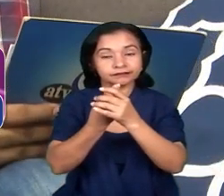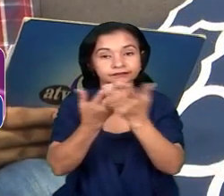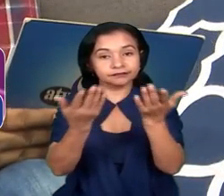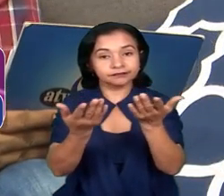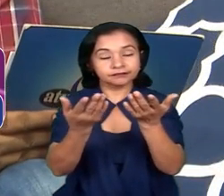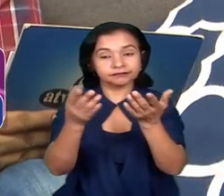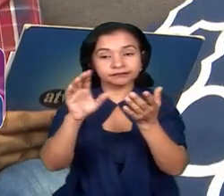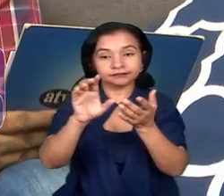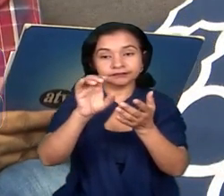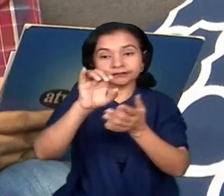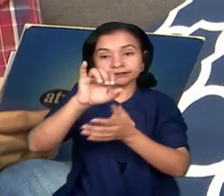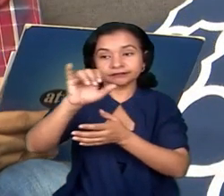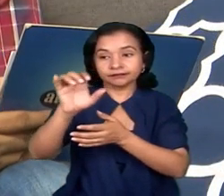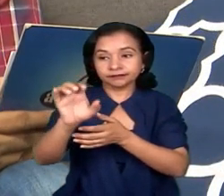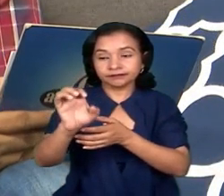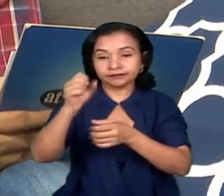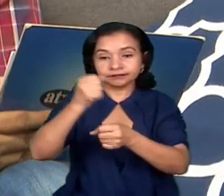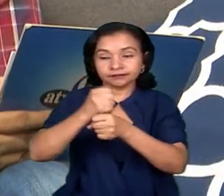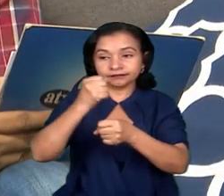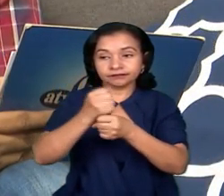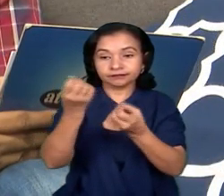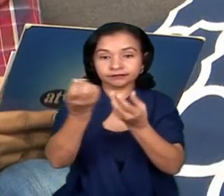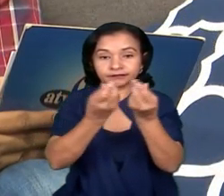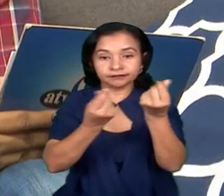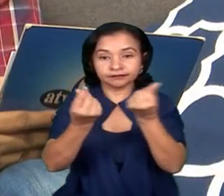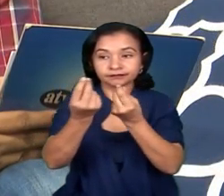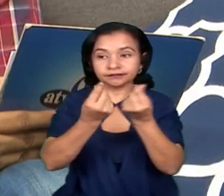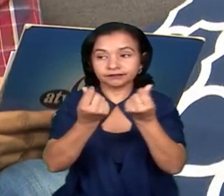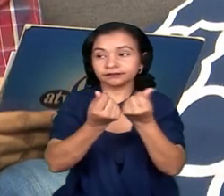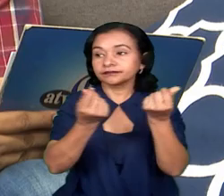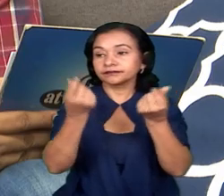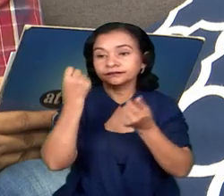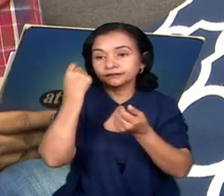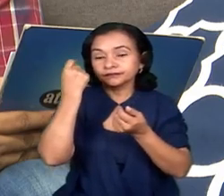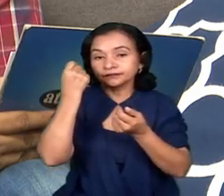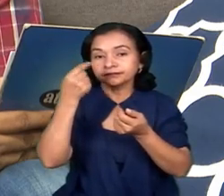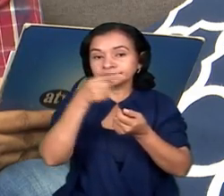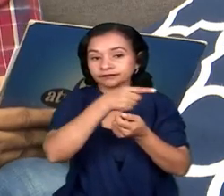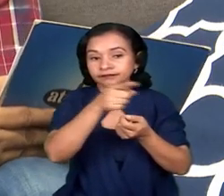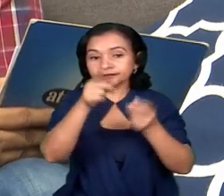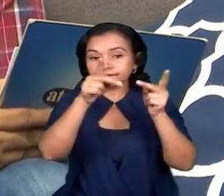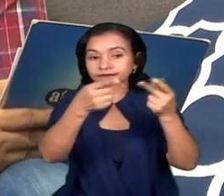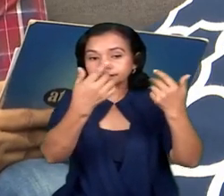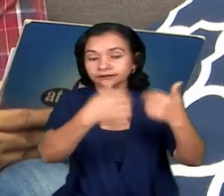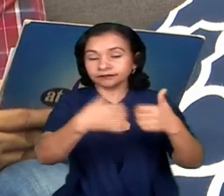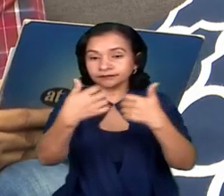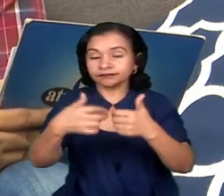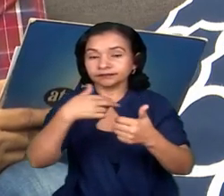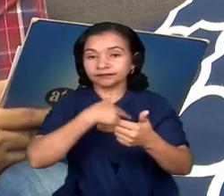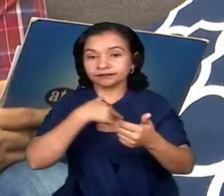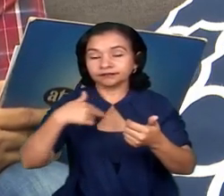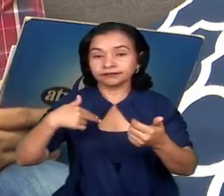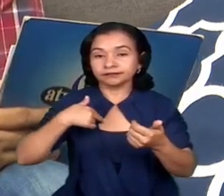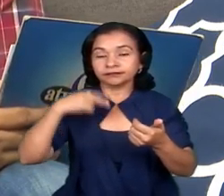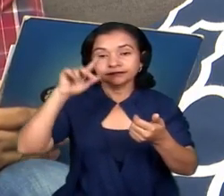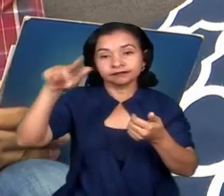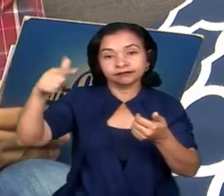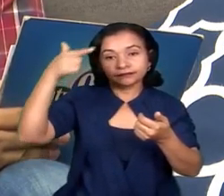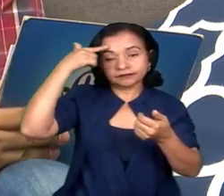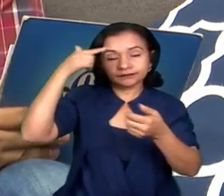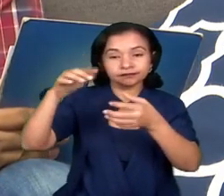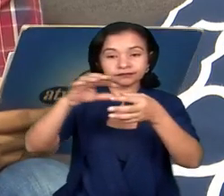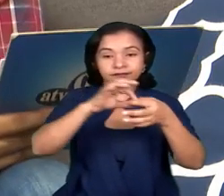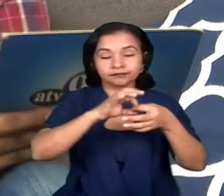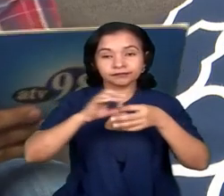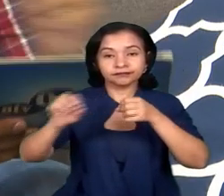los ejes de trabajo principales de la reactivación de la economía a partir del entendimiento que ustedes como empresarios han establecido con el Gobierno de Reconciliación y